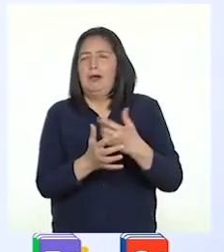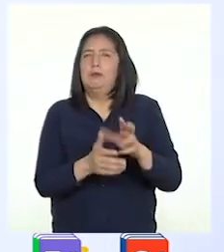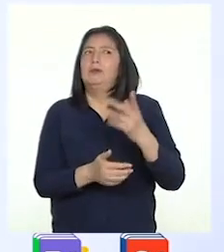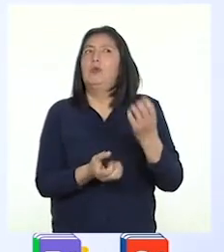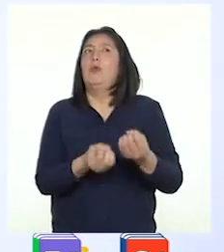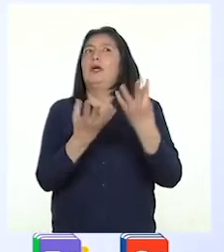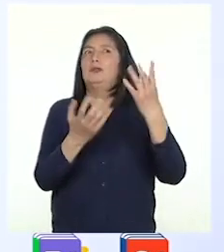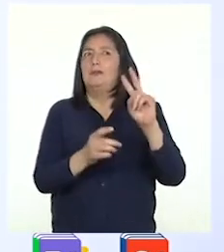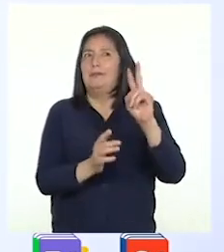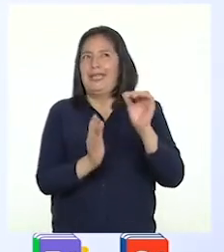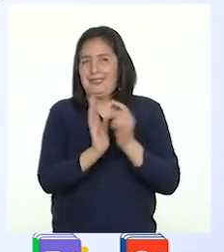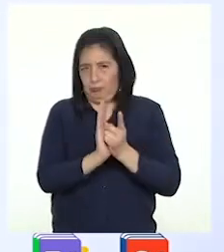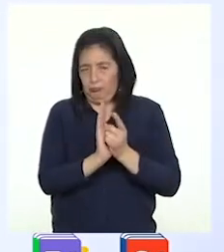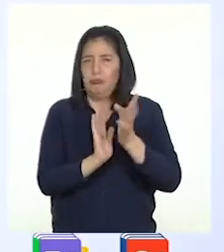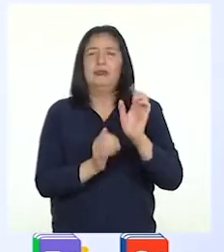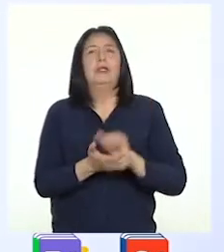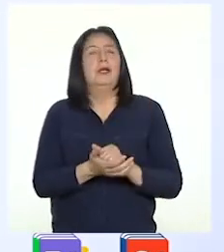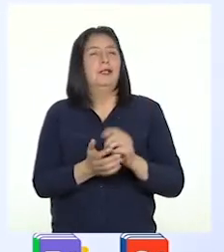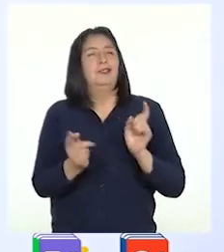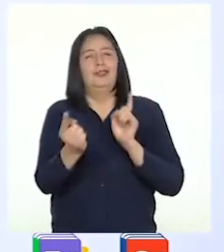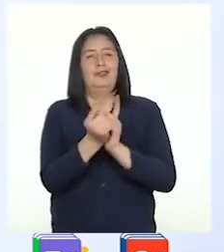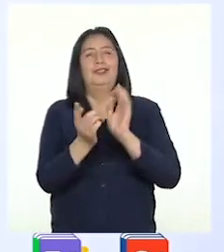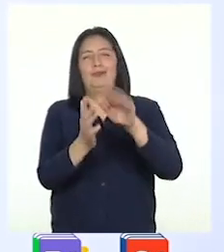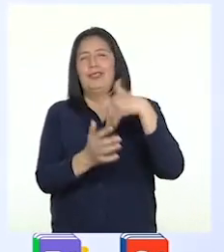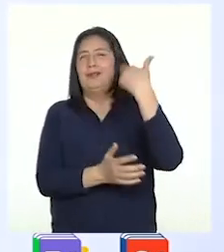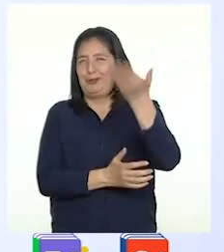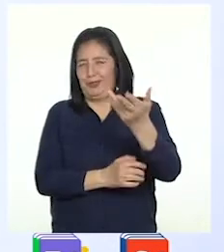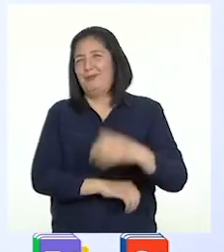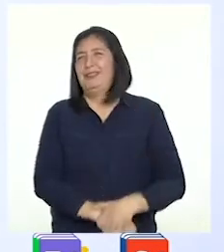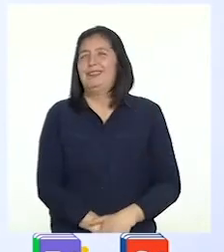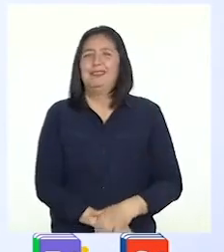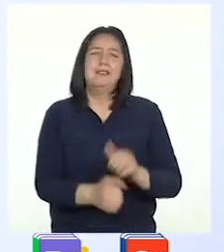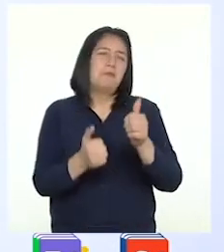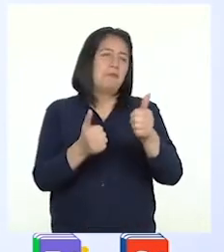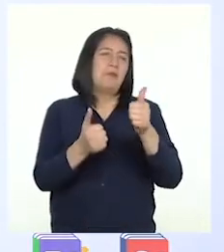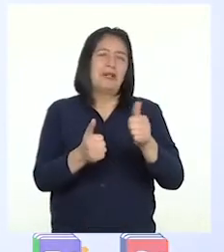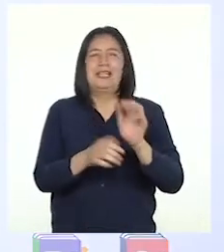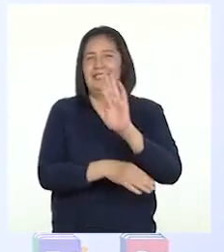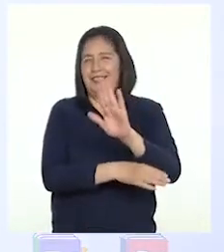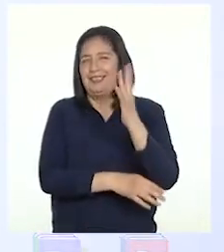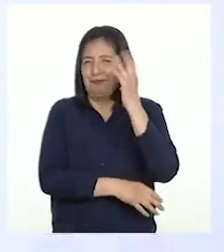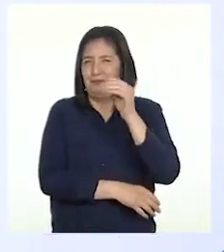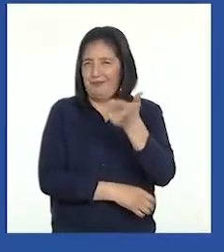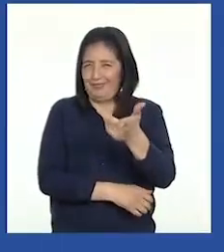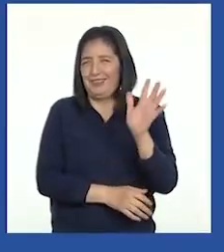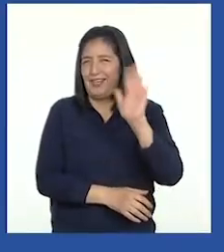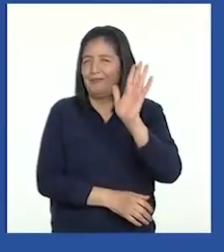por lo menos 20 segundos. Nos vemos en la próxima actividad. Que pasen una linda tarde.